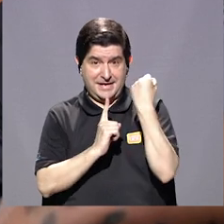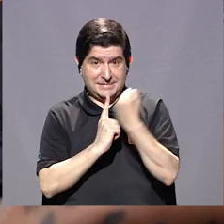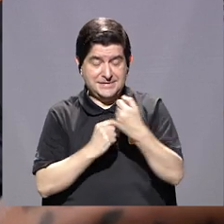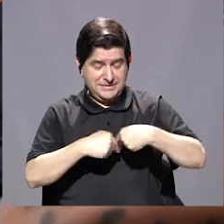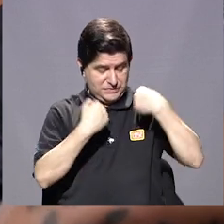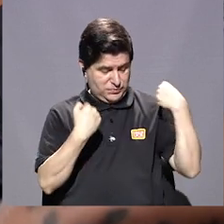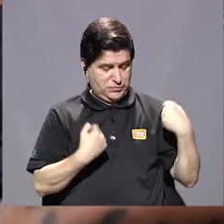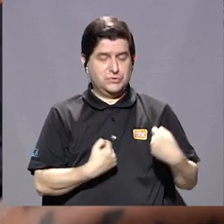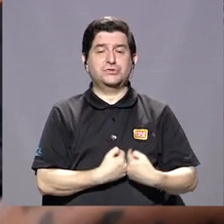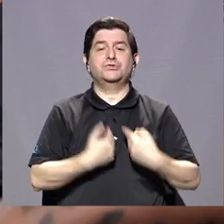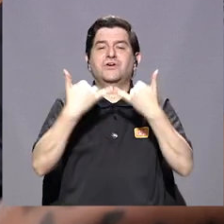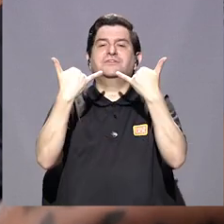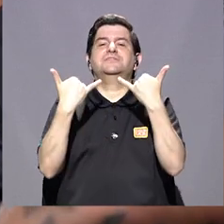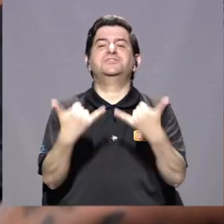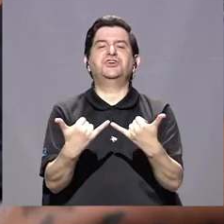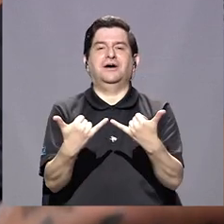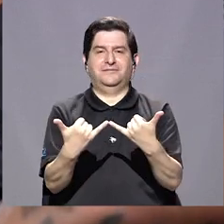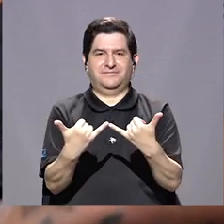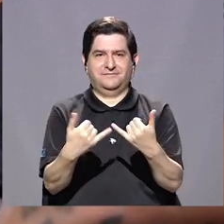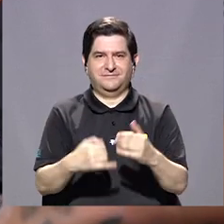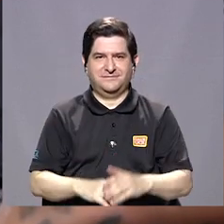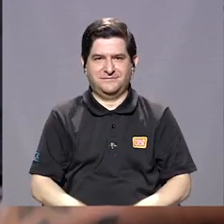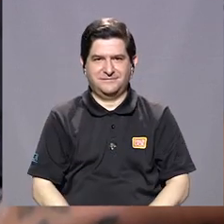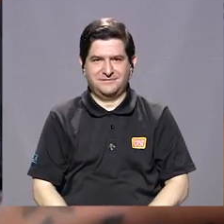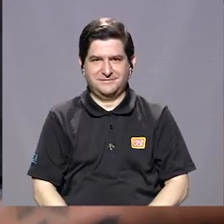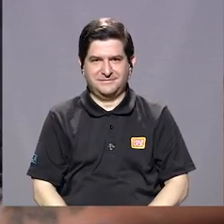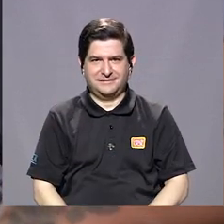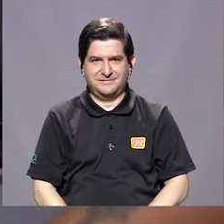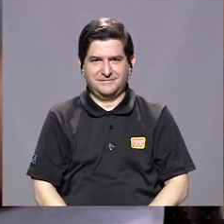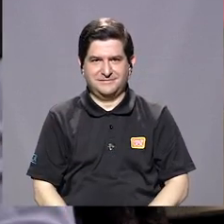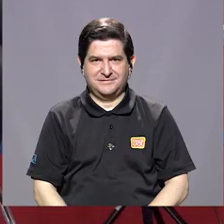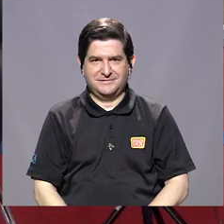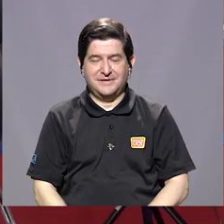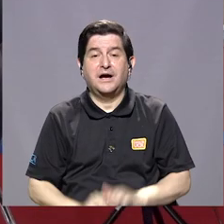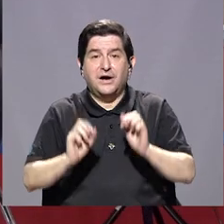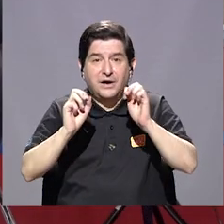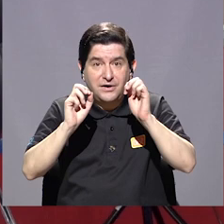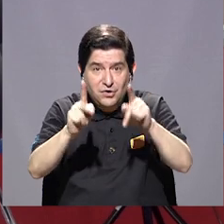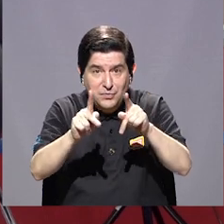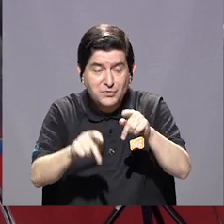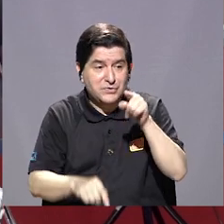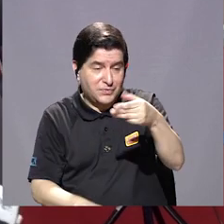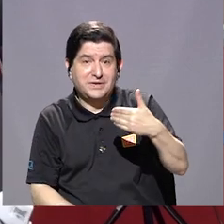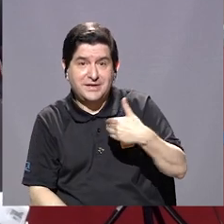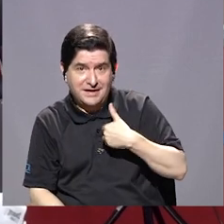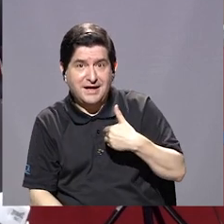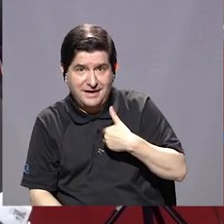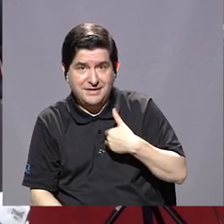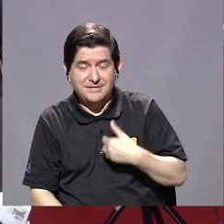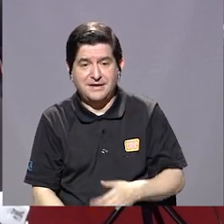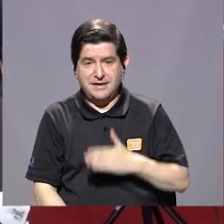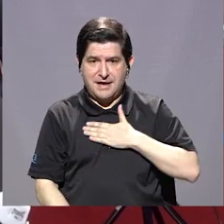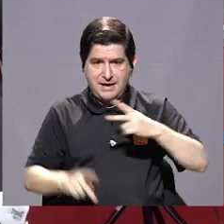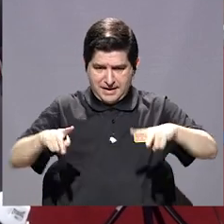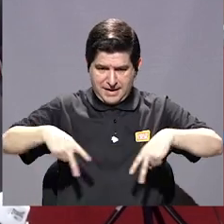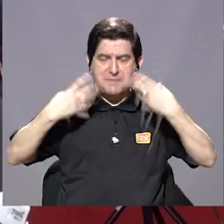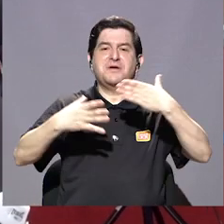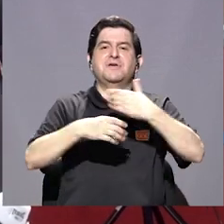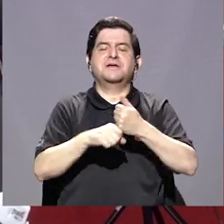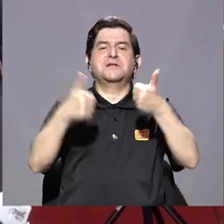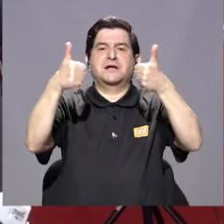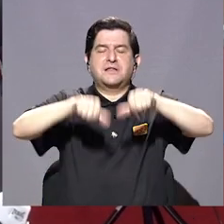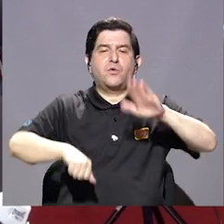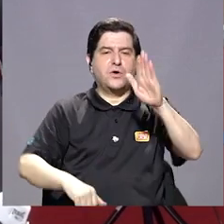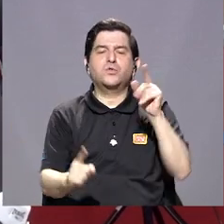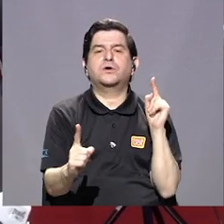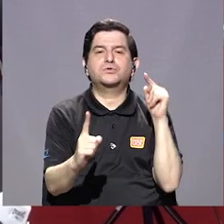corazón, ya pude entonces darle el chance a Él de que Él hiciera con mi vida como Él quería, de acuerdo al